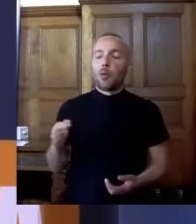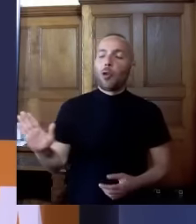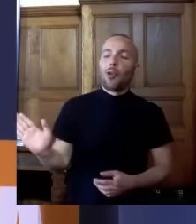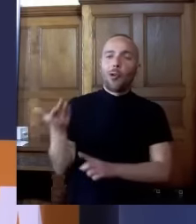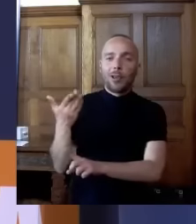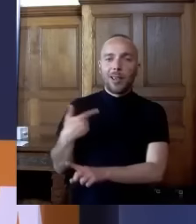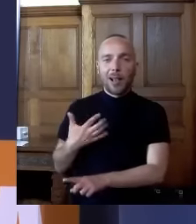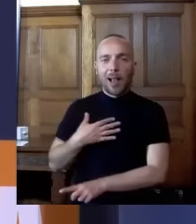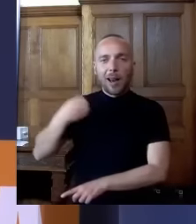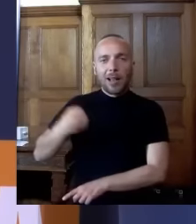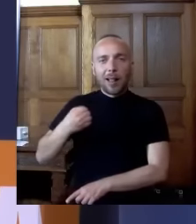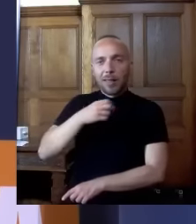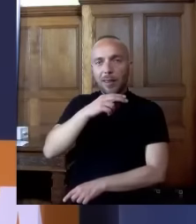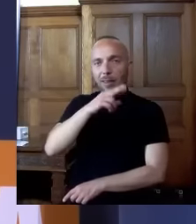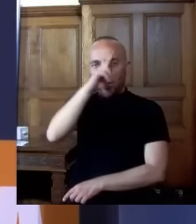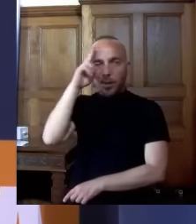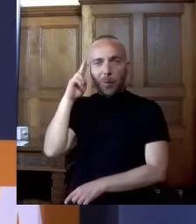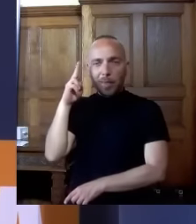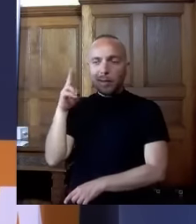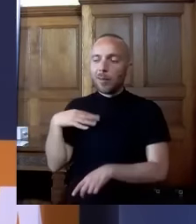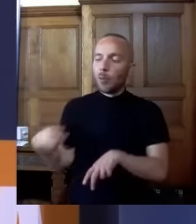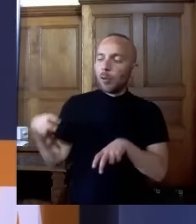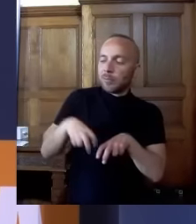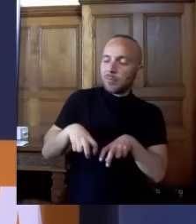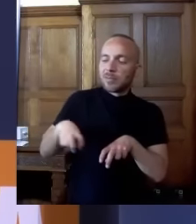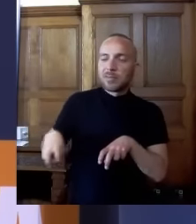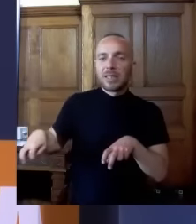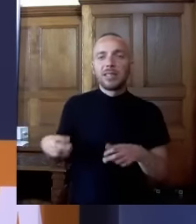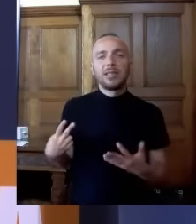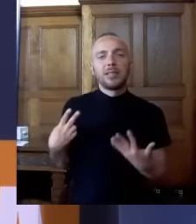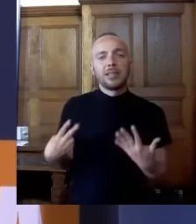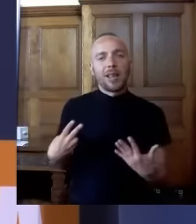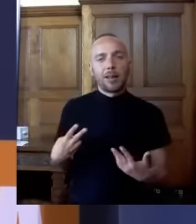alcalde del Madrid y para tener en su palco a siete ministros